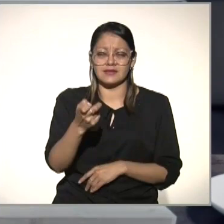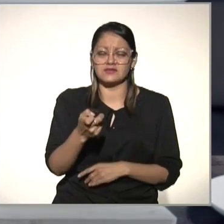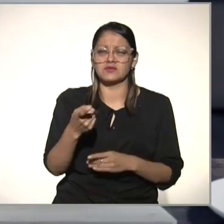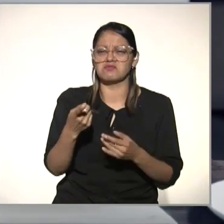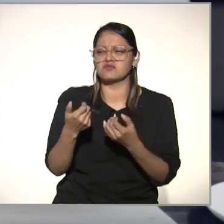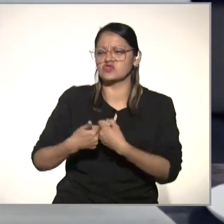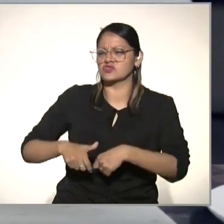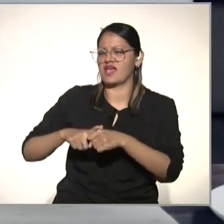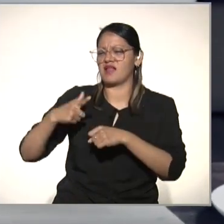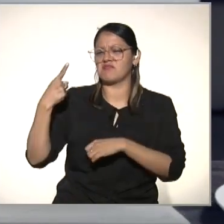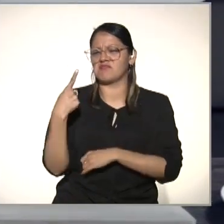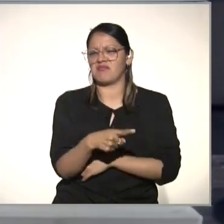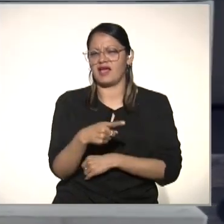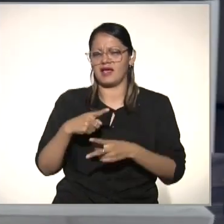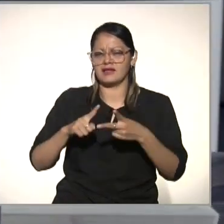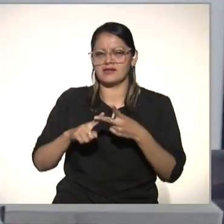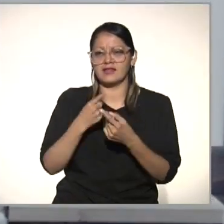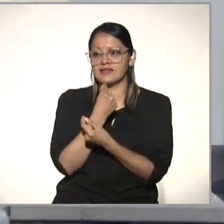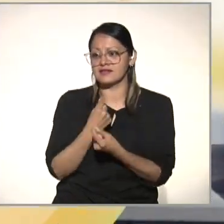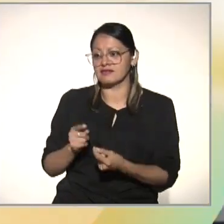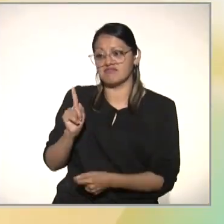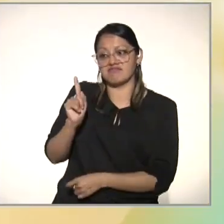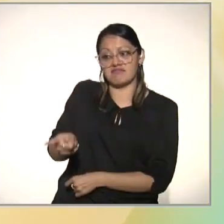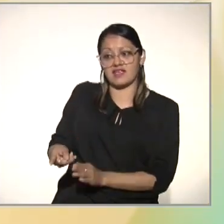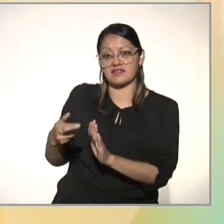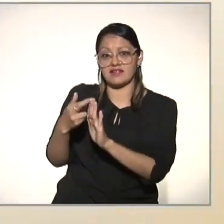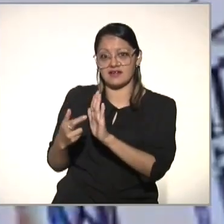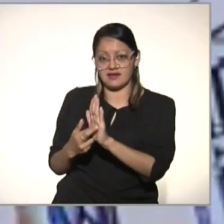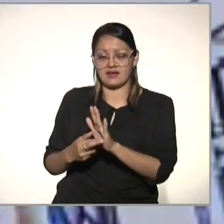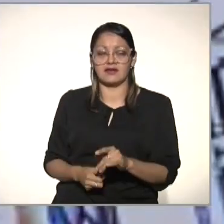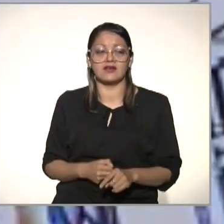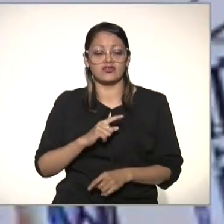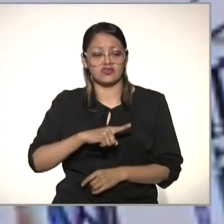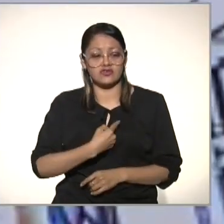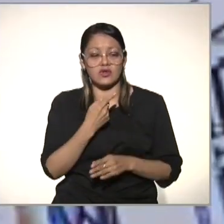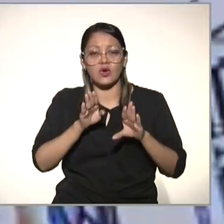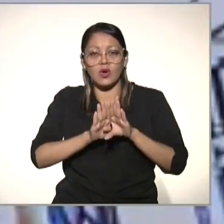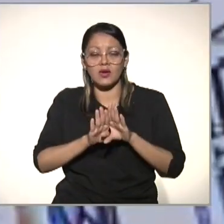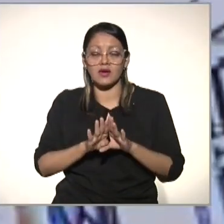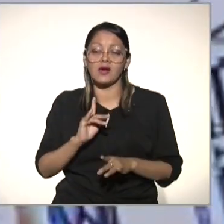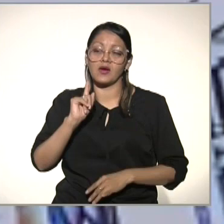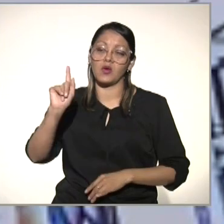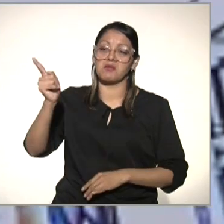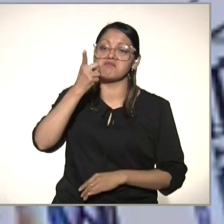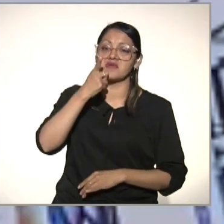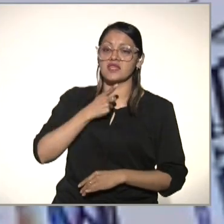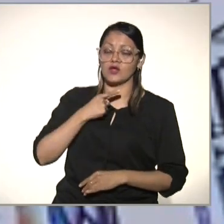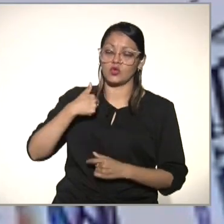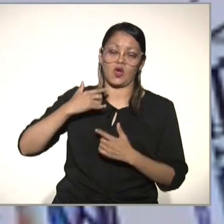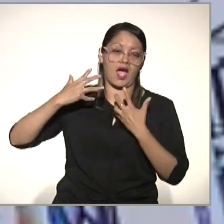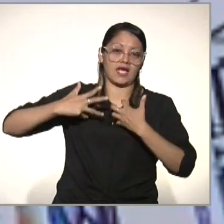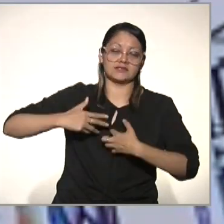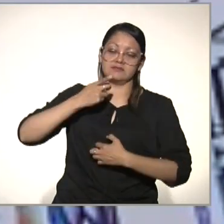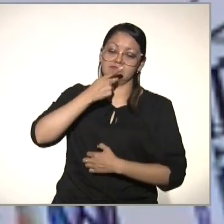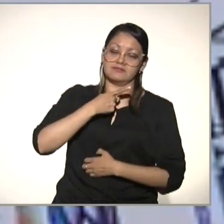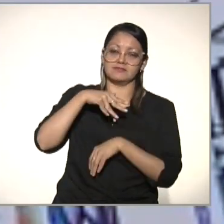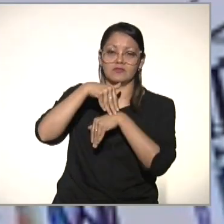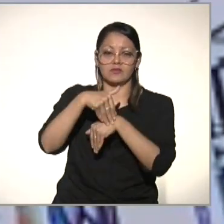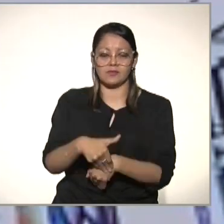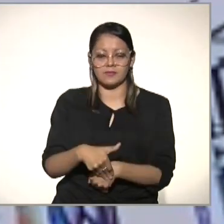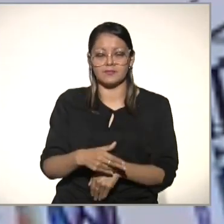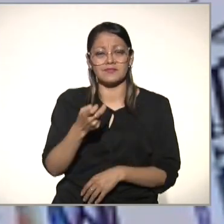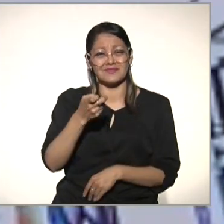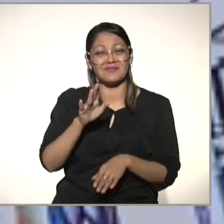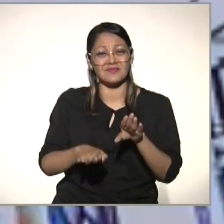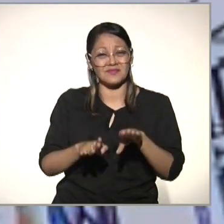mandatos sociales de cómo son las niñas, de qué debemos de ser, de ya alguien nos dijo que somos, etcétera, a veces es